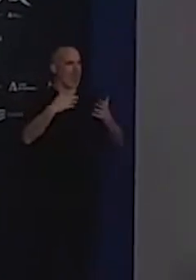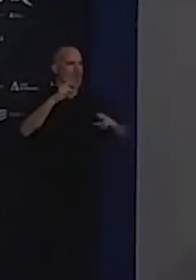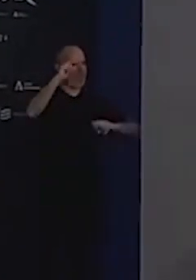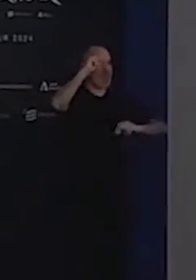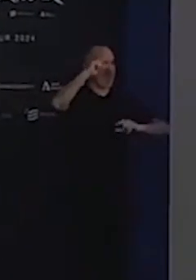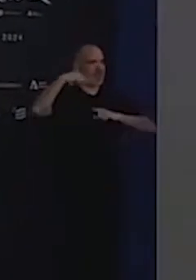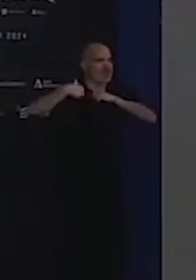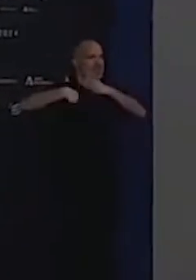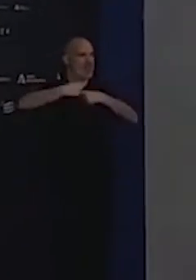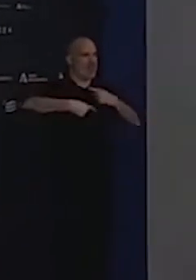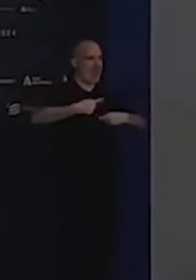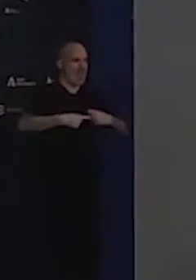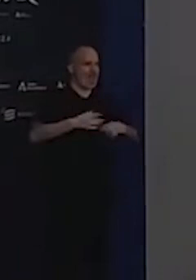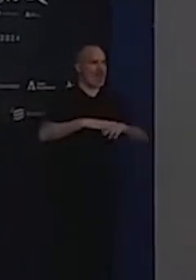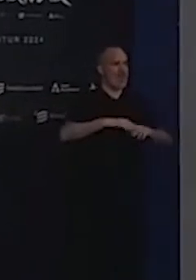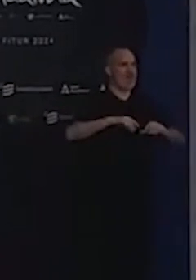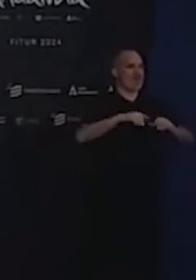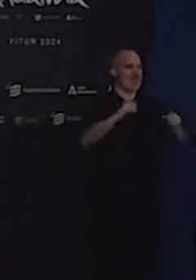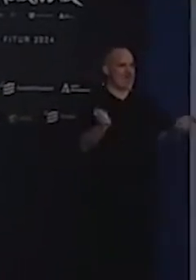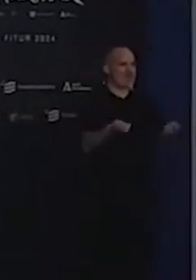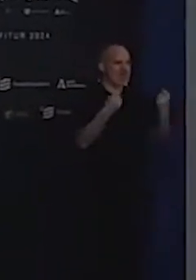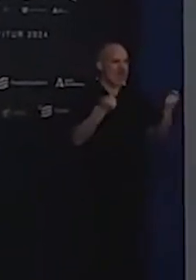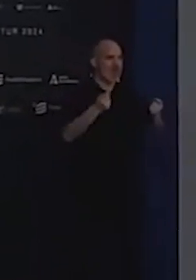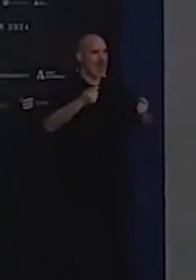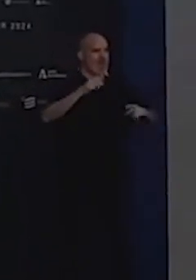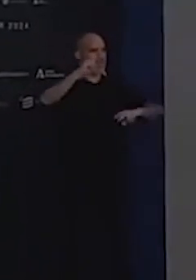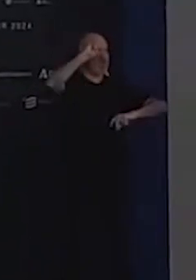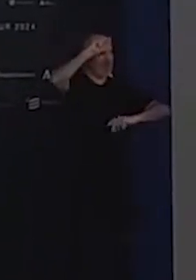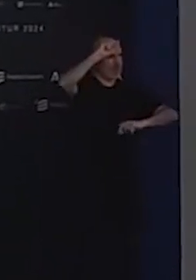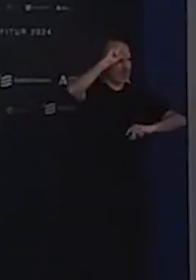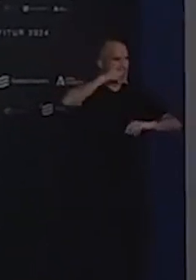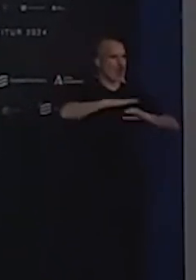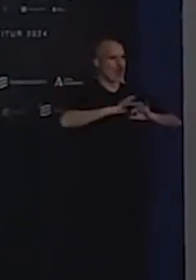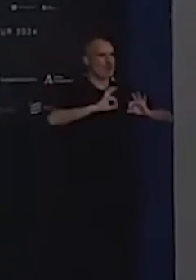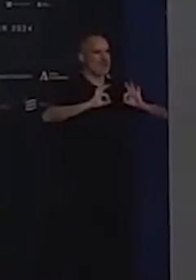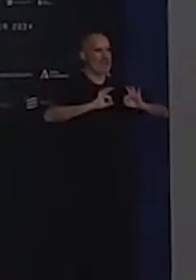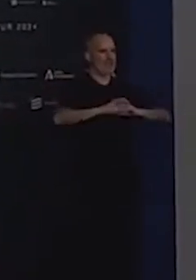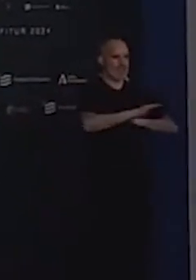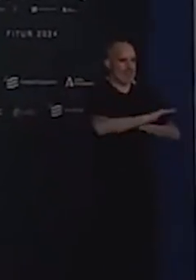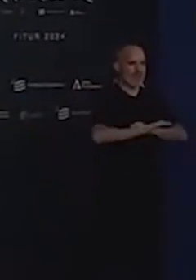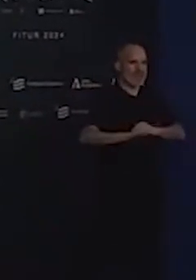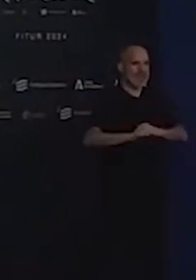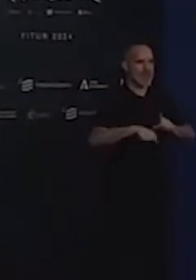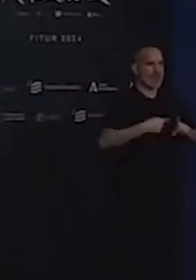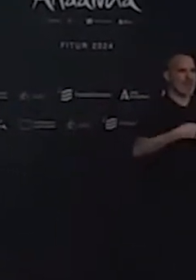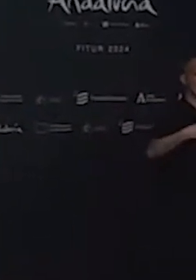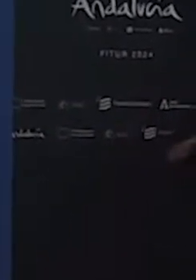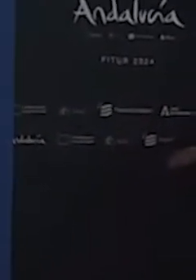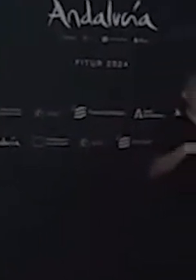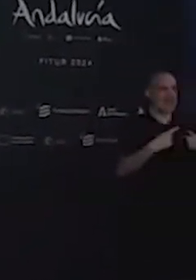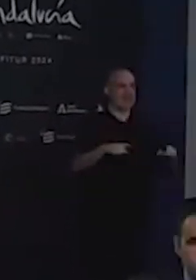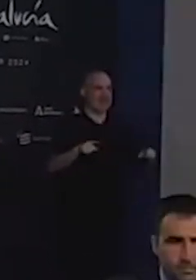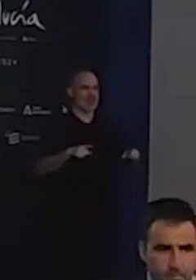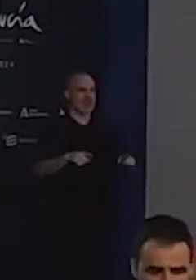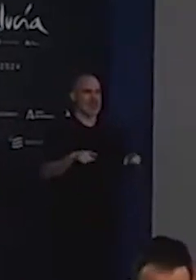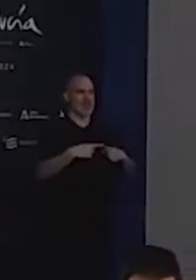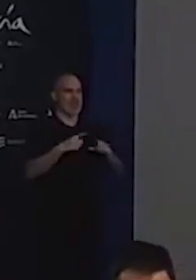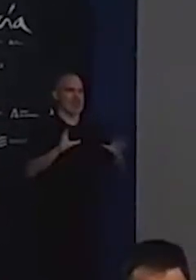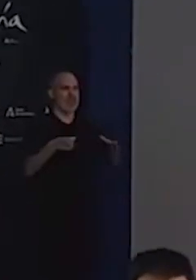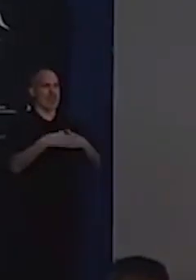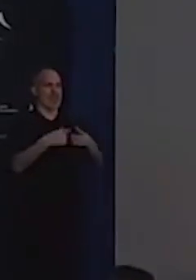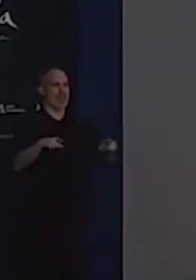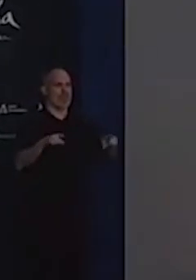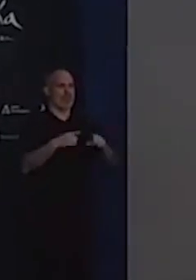nuestro querido Festival Flamenco de Pepe Coyuela, teatro para los más pequeños y los conciertos de la banda de música de